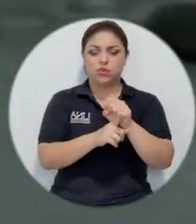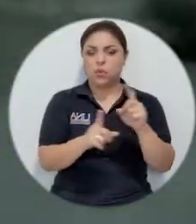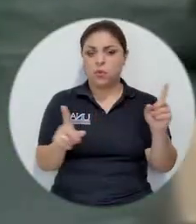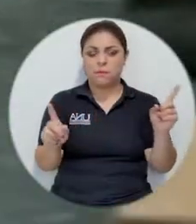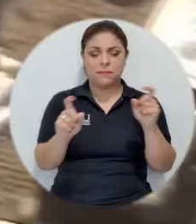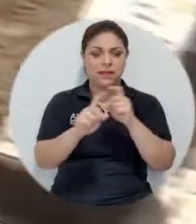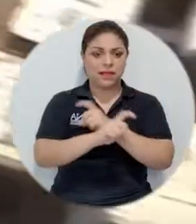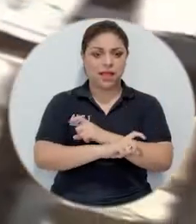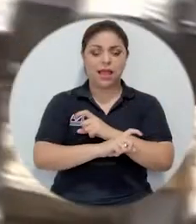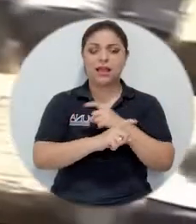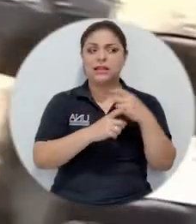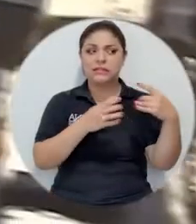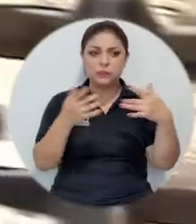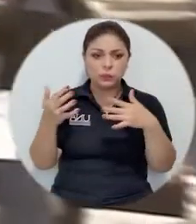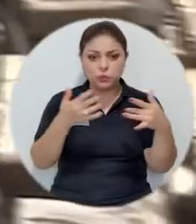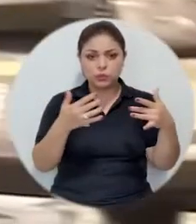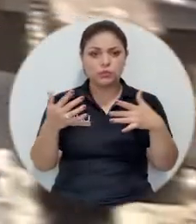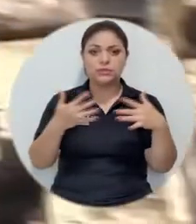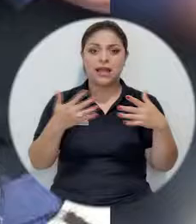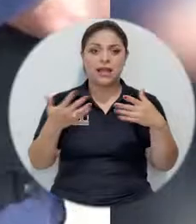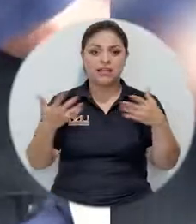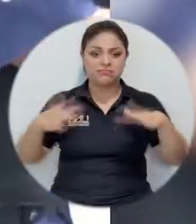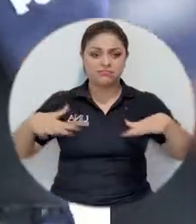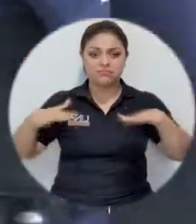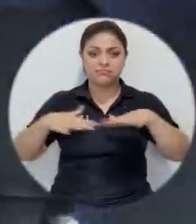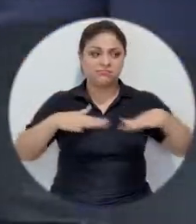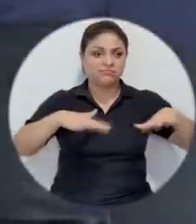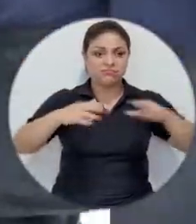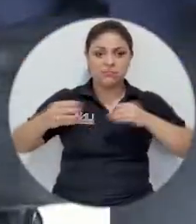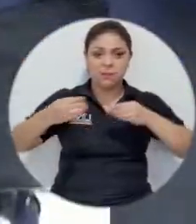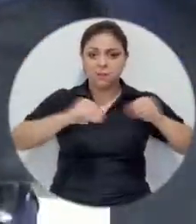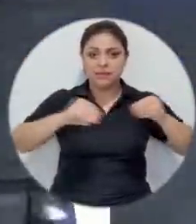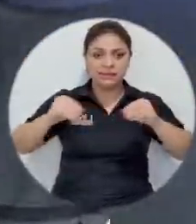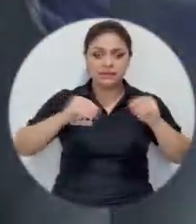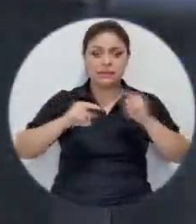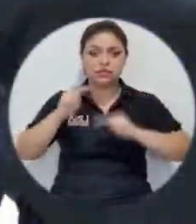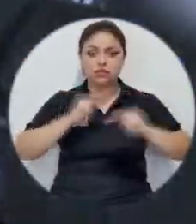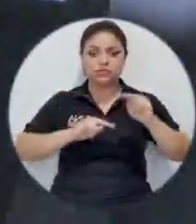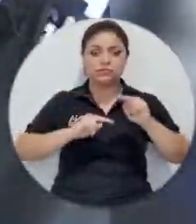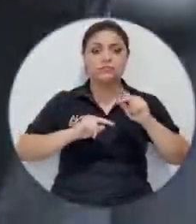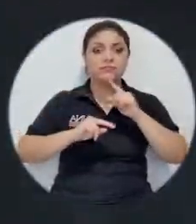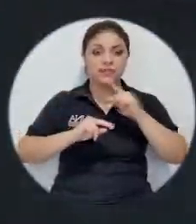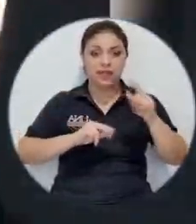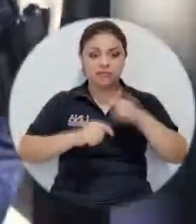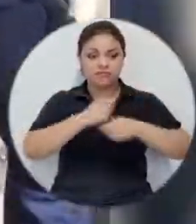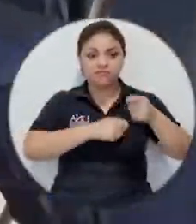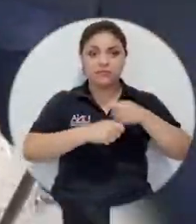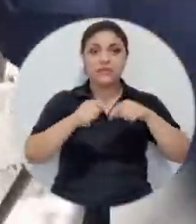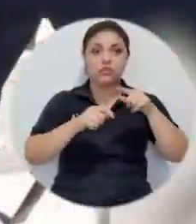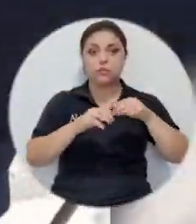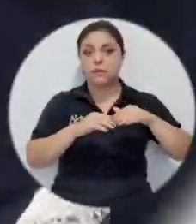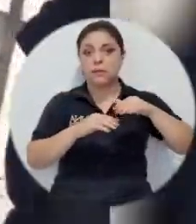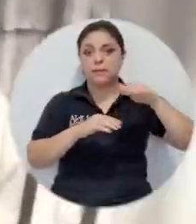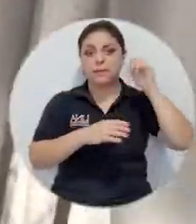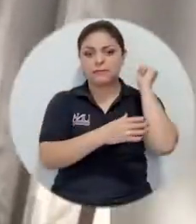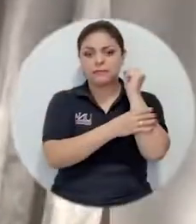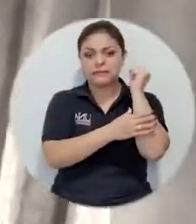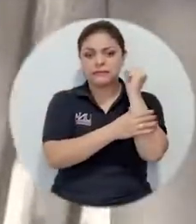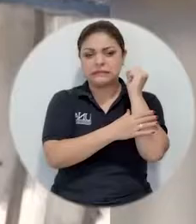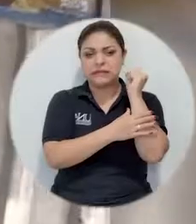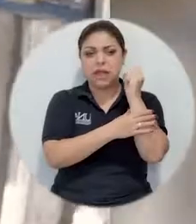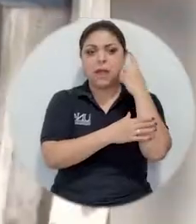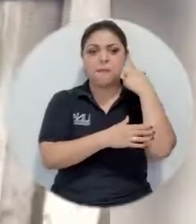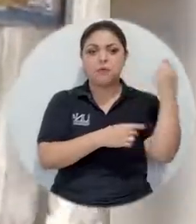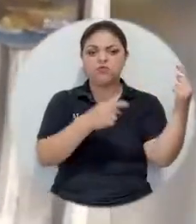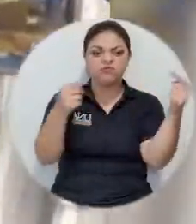complicando la lucha por territorio de ventas a nivel nacional, y eso nos está disparando los índices de homicidios